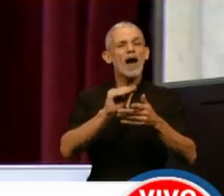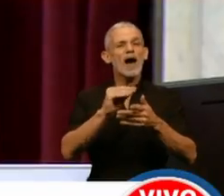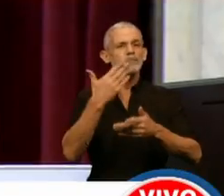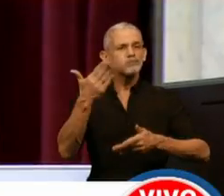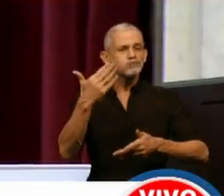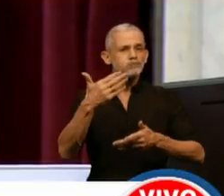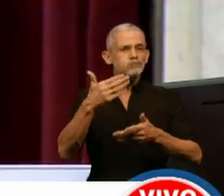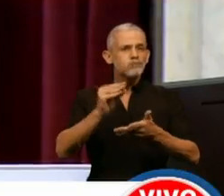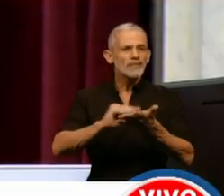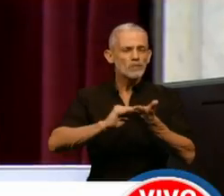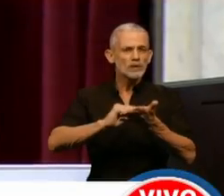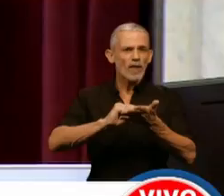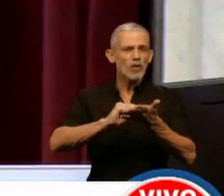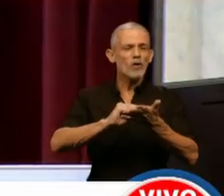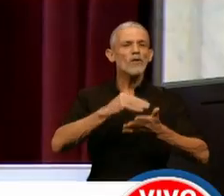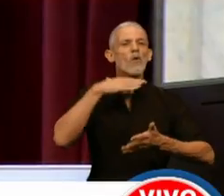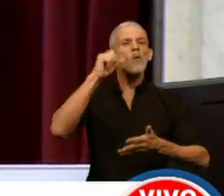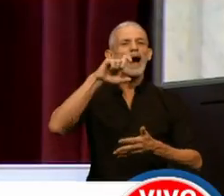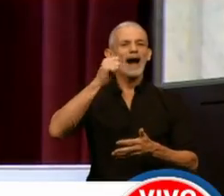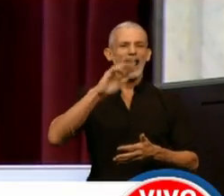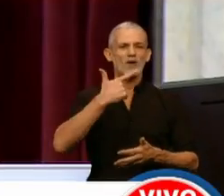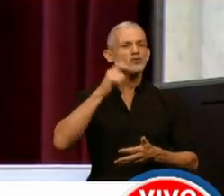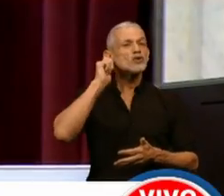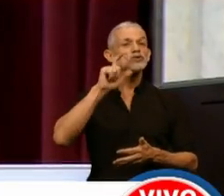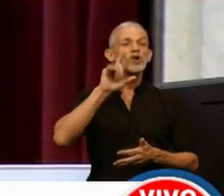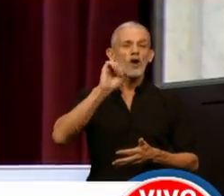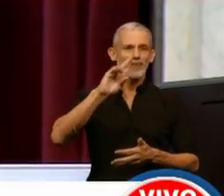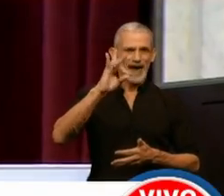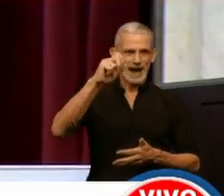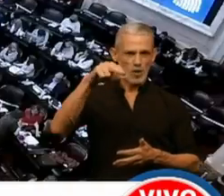tiene la palabra el diputado juan carlos giordano